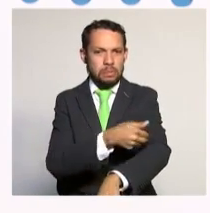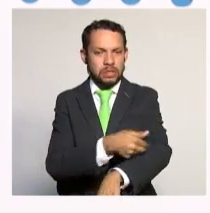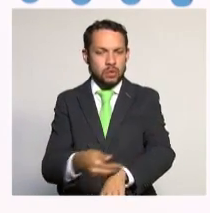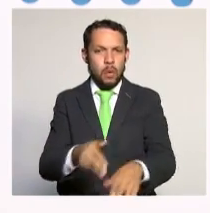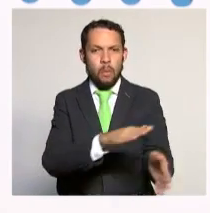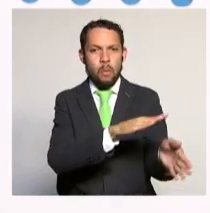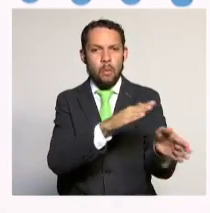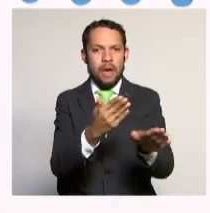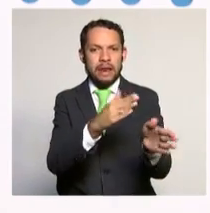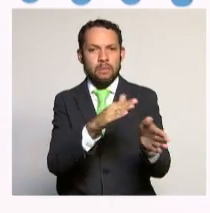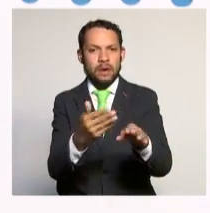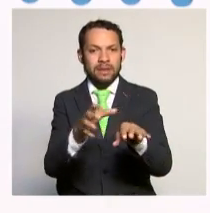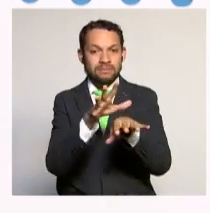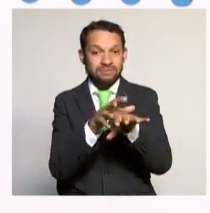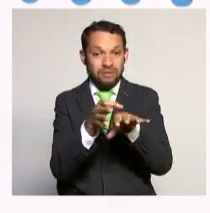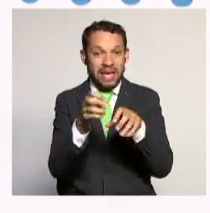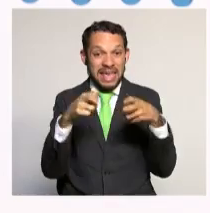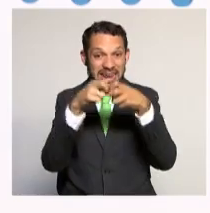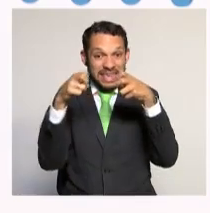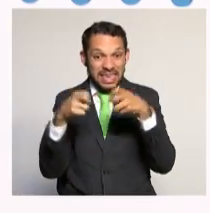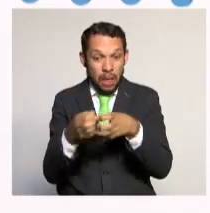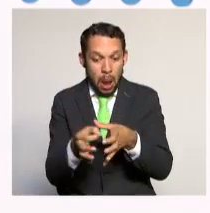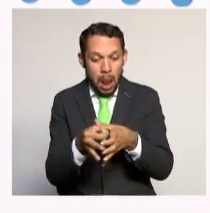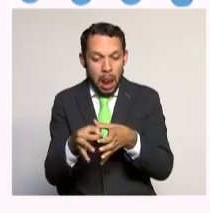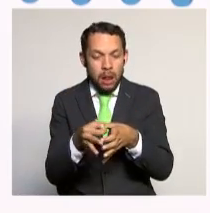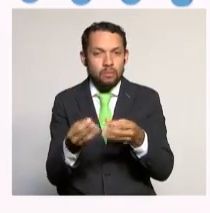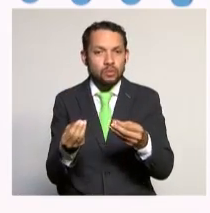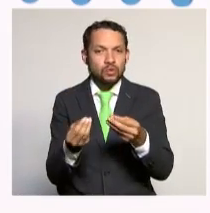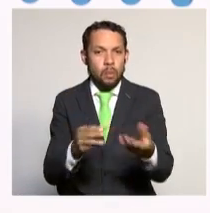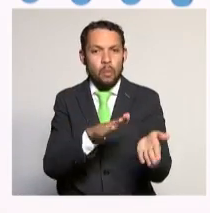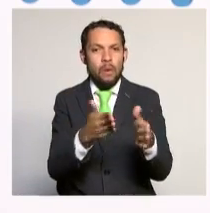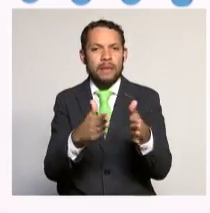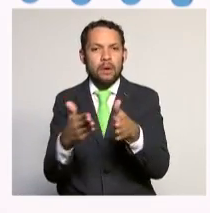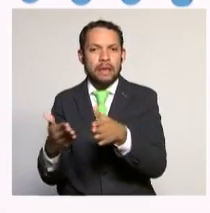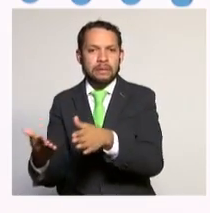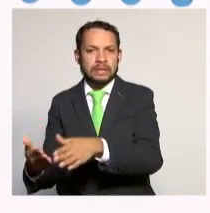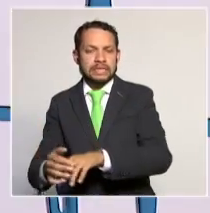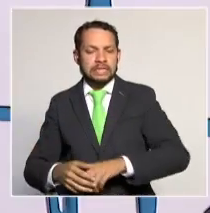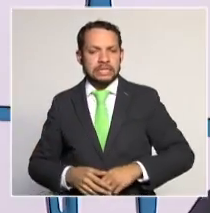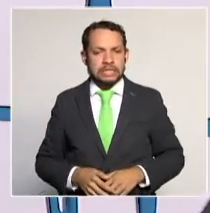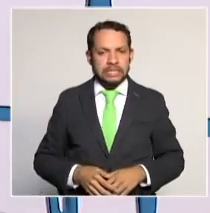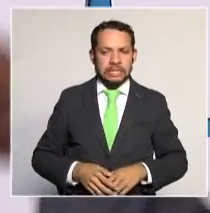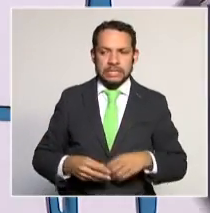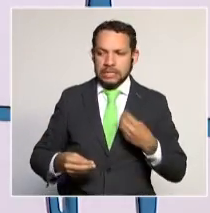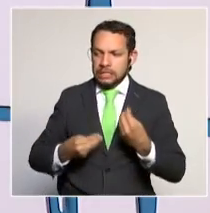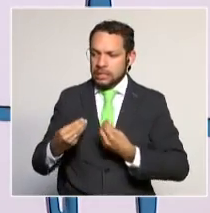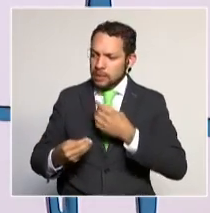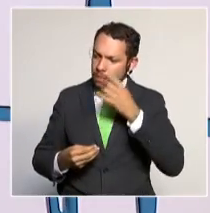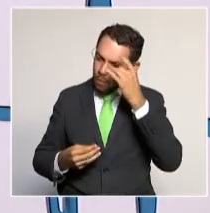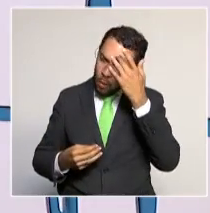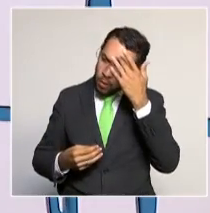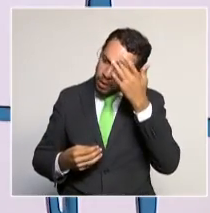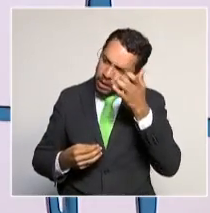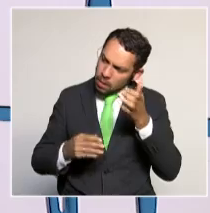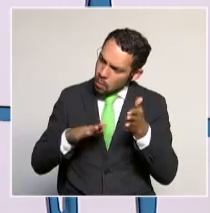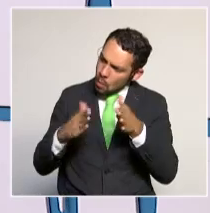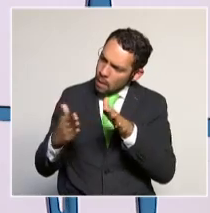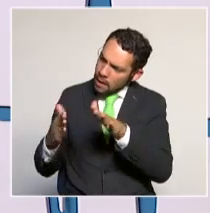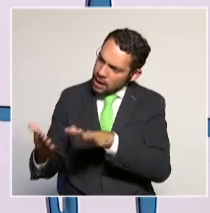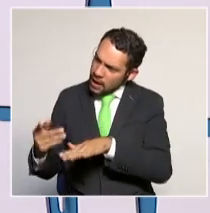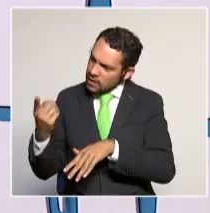mueren diariamente en las personas que tienen esta enfermedad desastrosa. Y ellas se mueren porque les falta algún